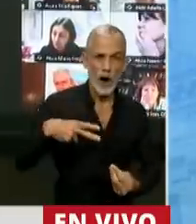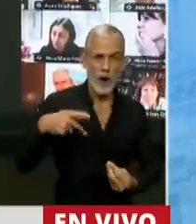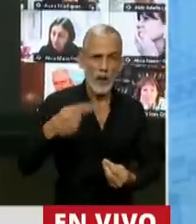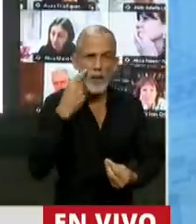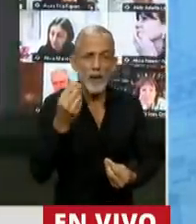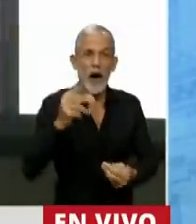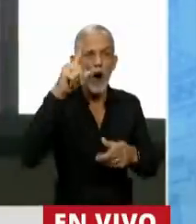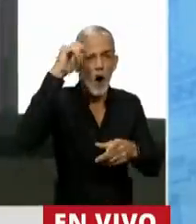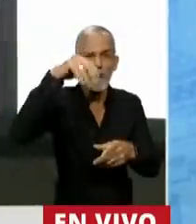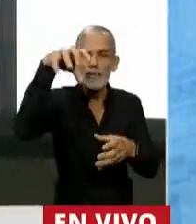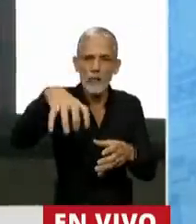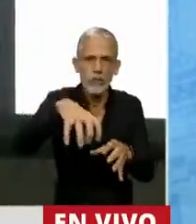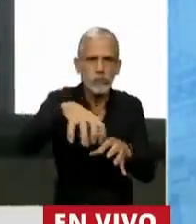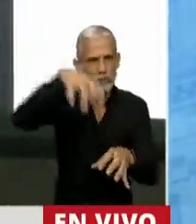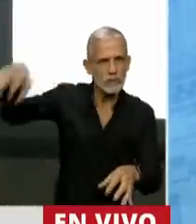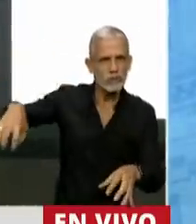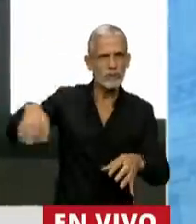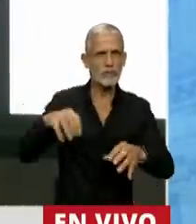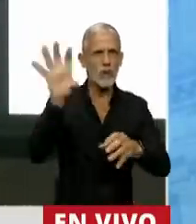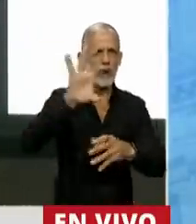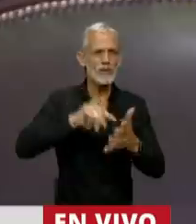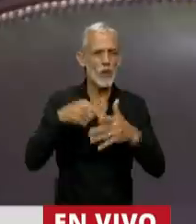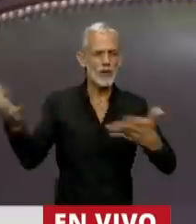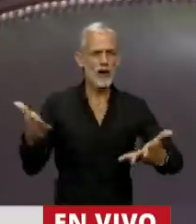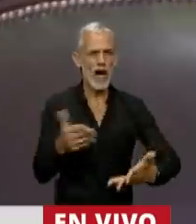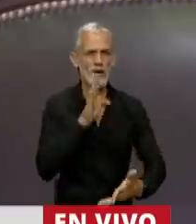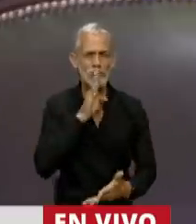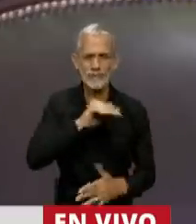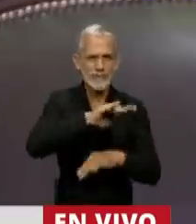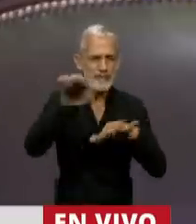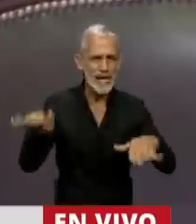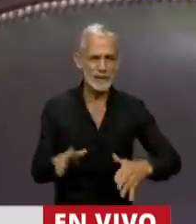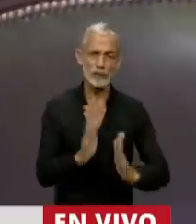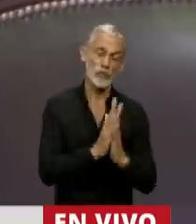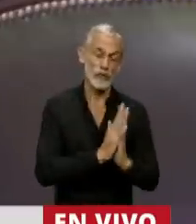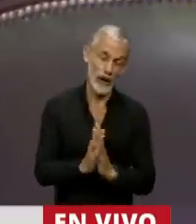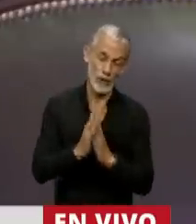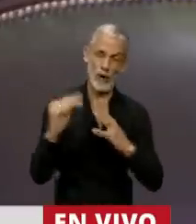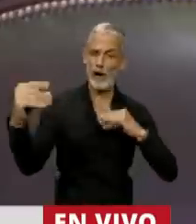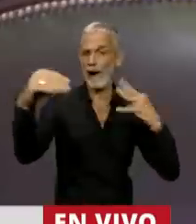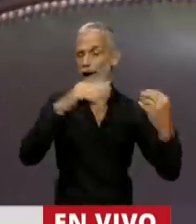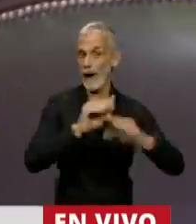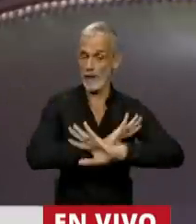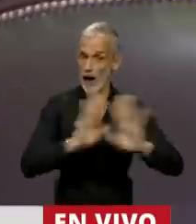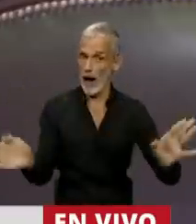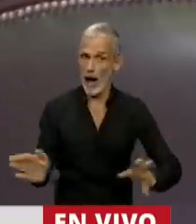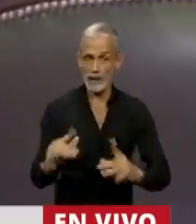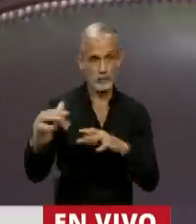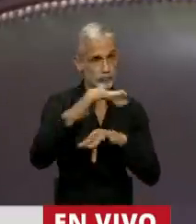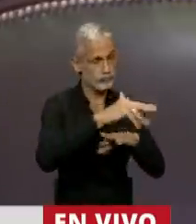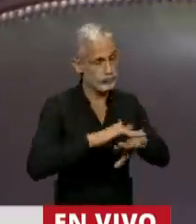están mal puestos los hospitales en la diputado, ciudad de Buenos Aires. Silencio, ese es el diputado. Entonces, diputado,